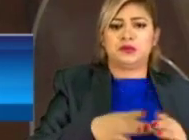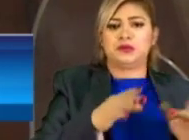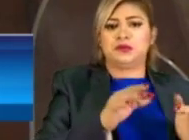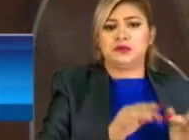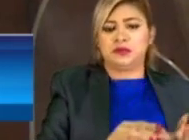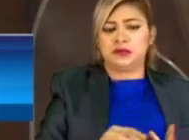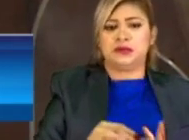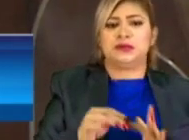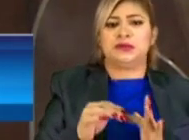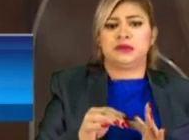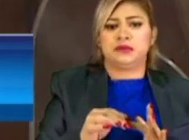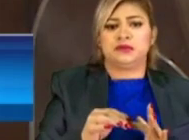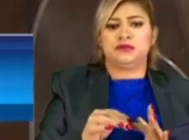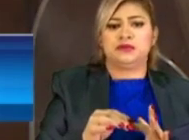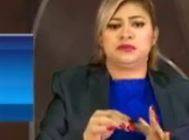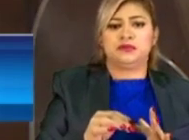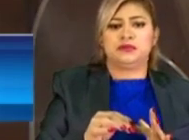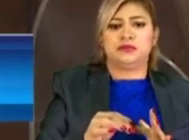Justicia.